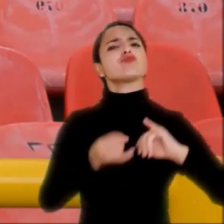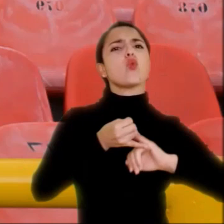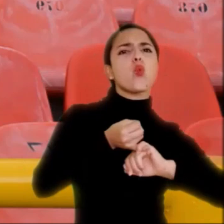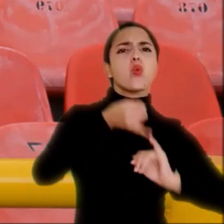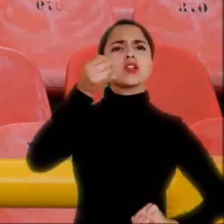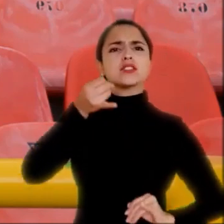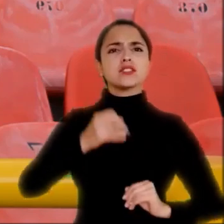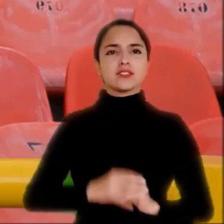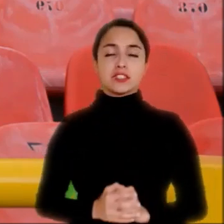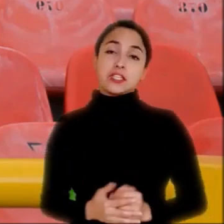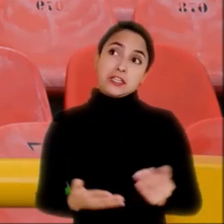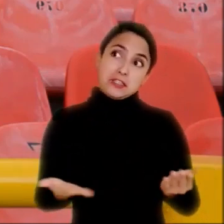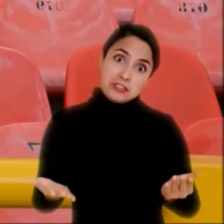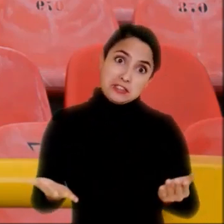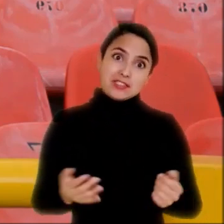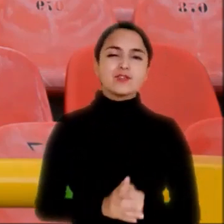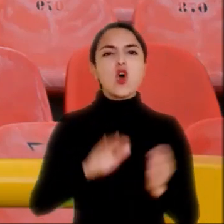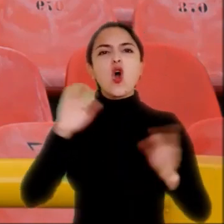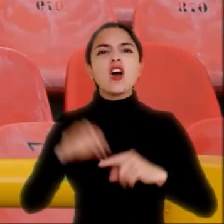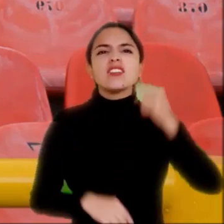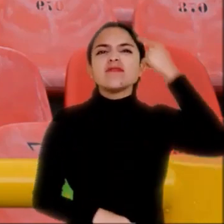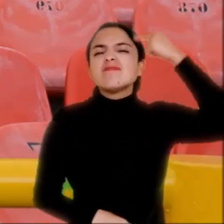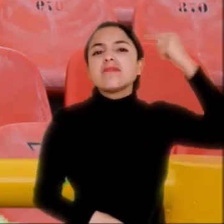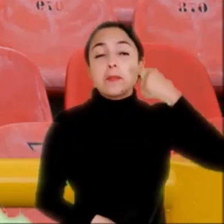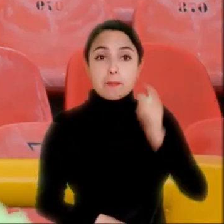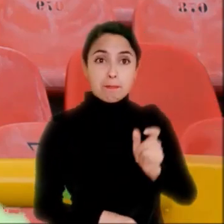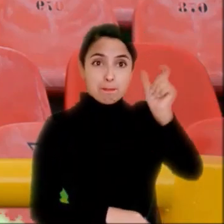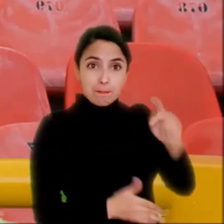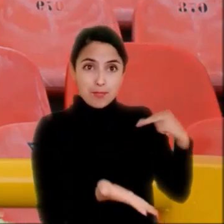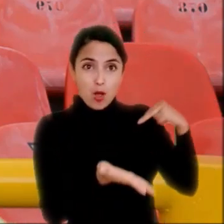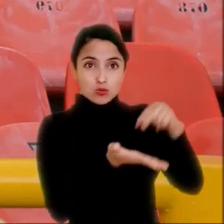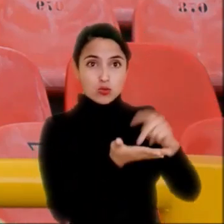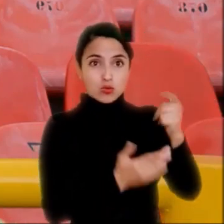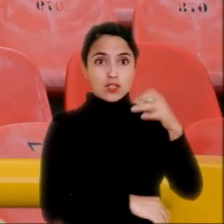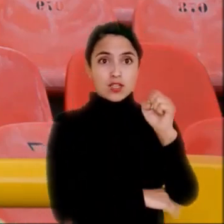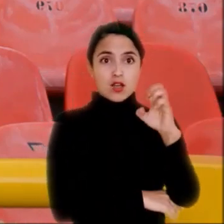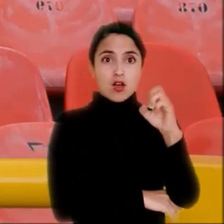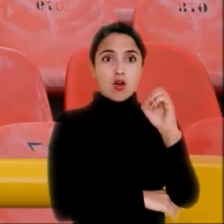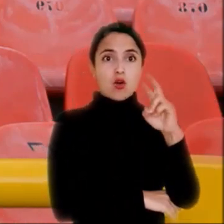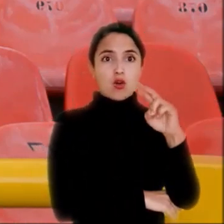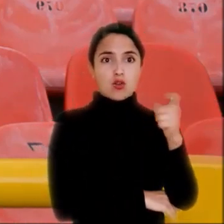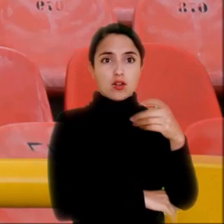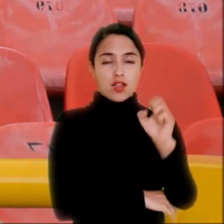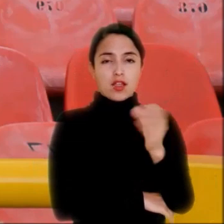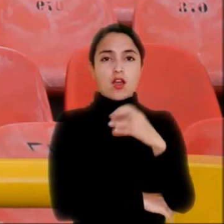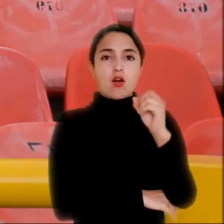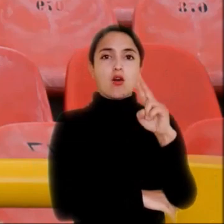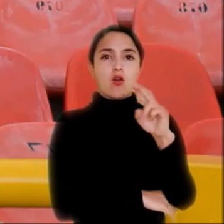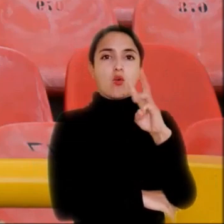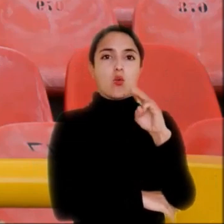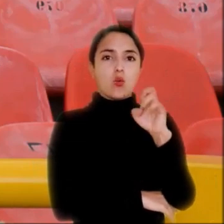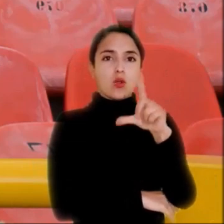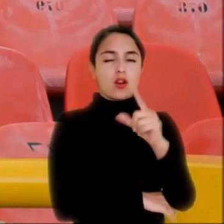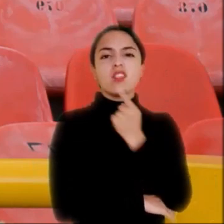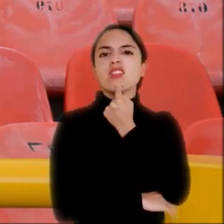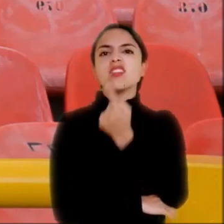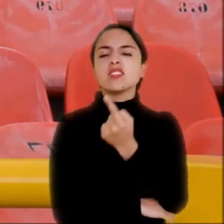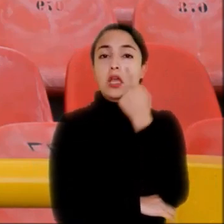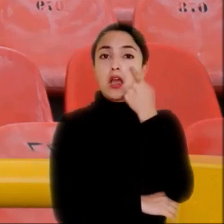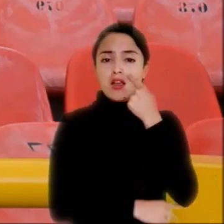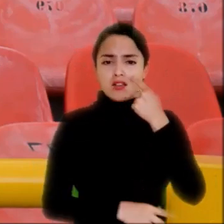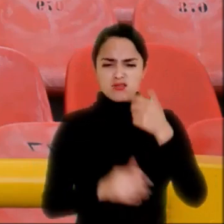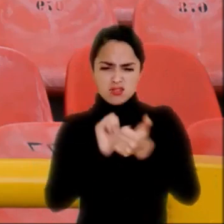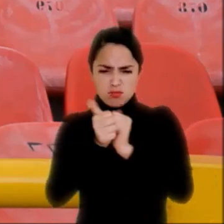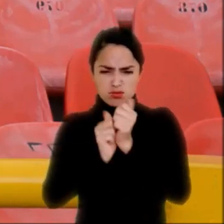George Orwell nos dice: fútbol, un deporte en el que todo el mundo sale herido